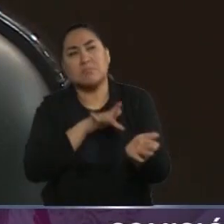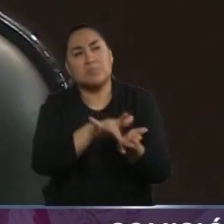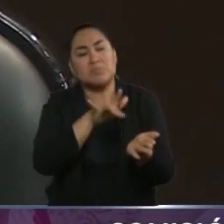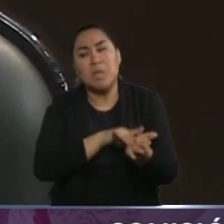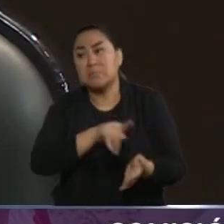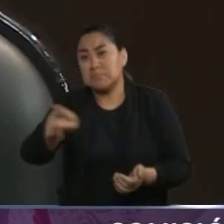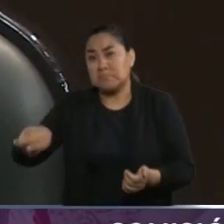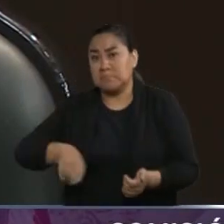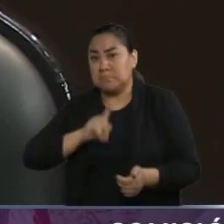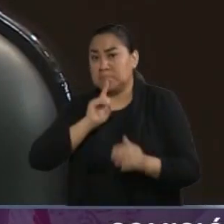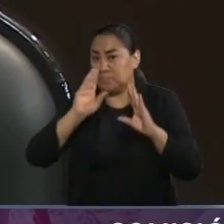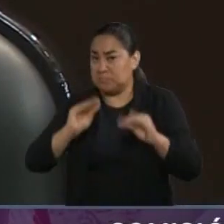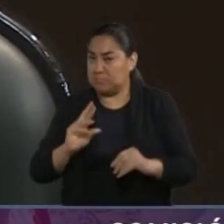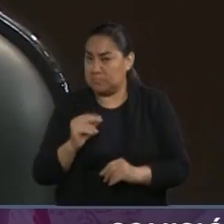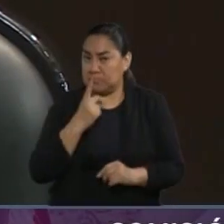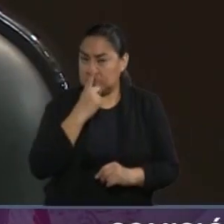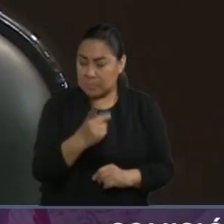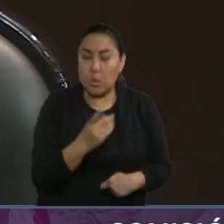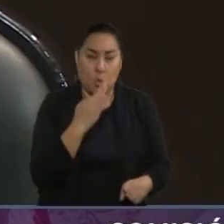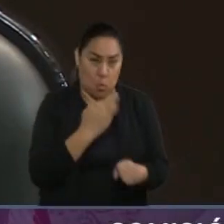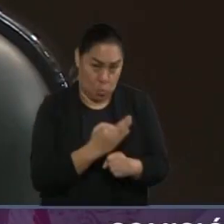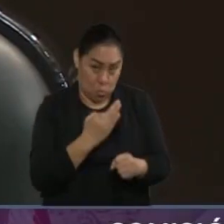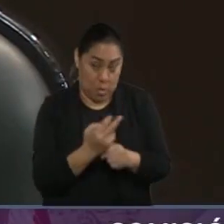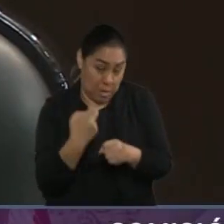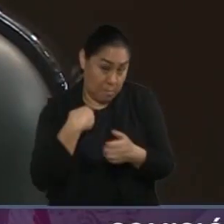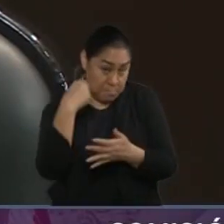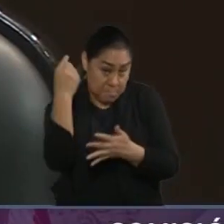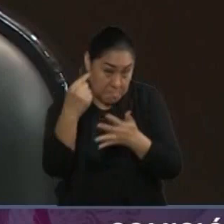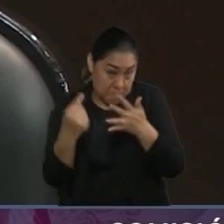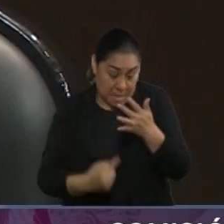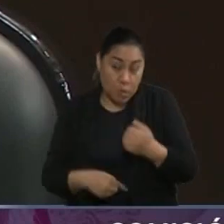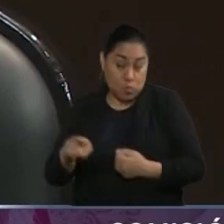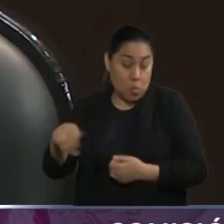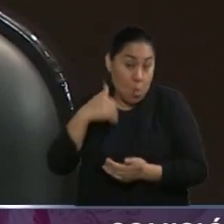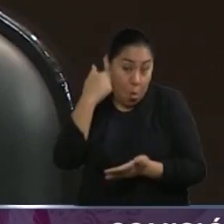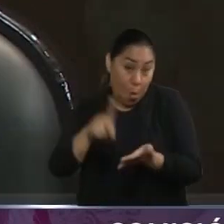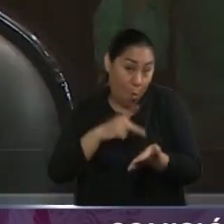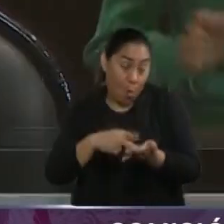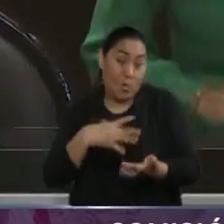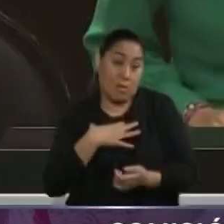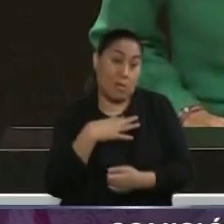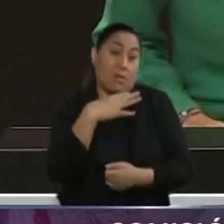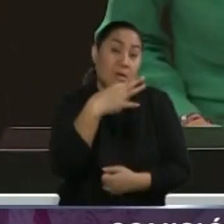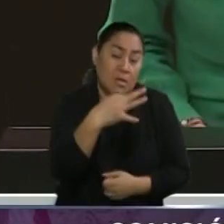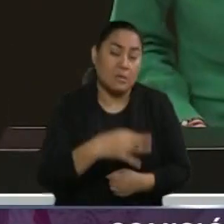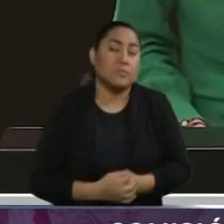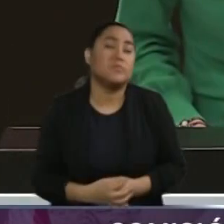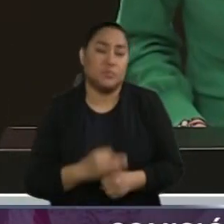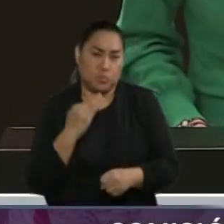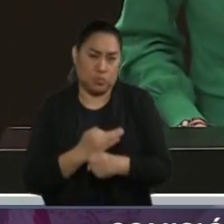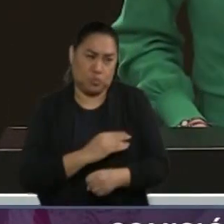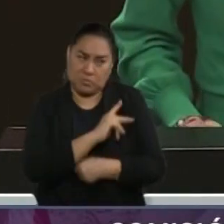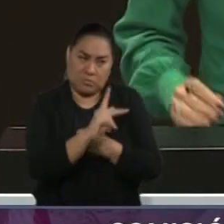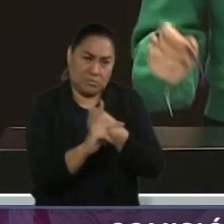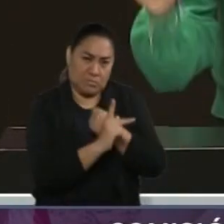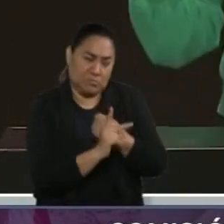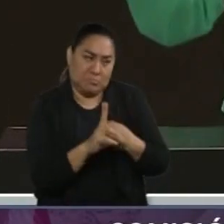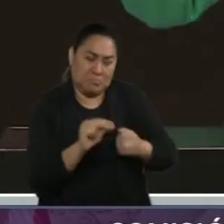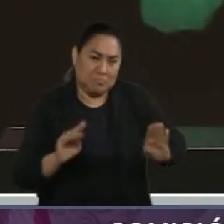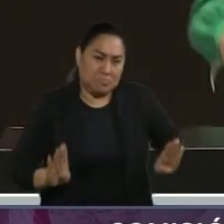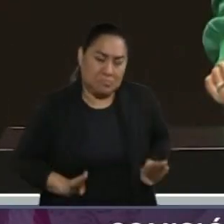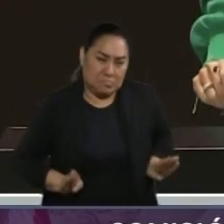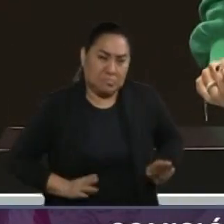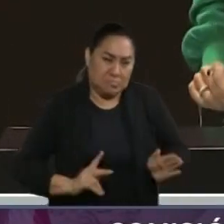mismo quisiera yo decirle con todo esto usted se quiere reelegir y el país no tiene condiciones para ello pero esta